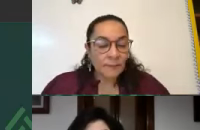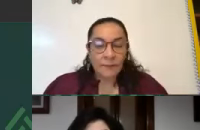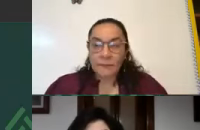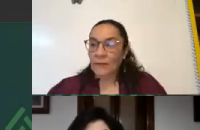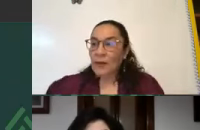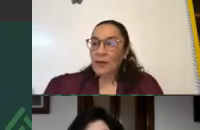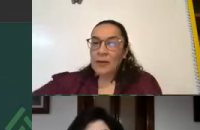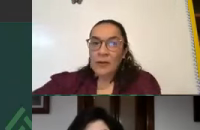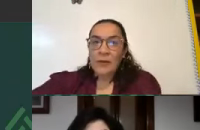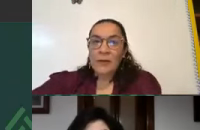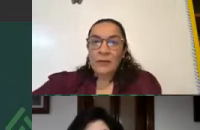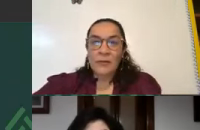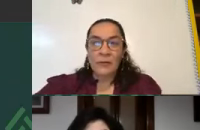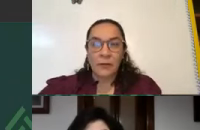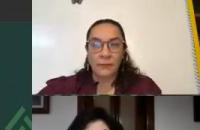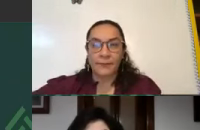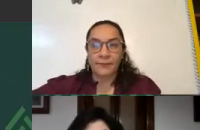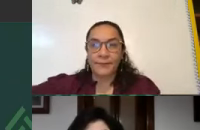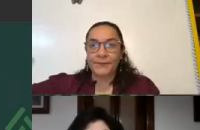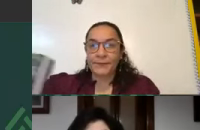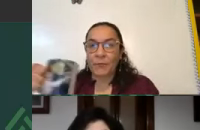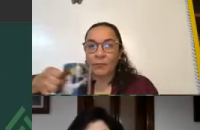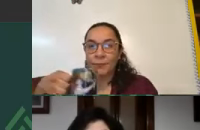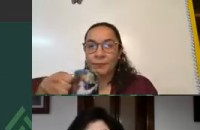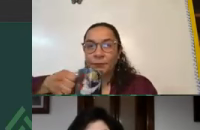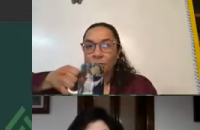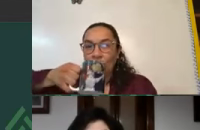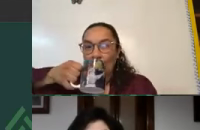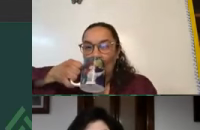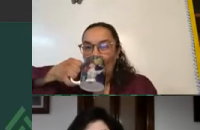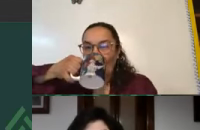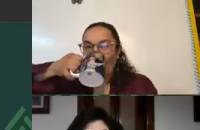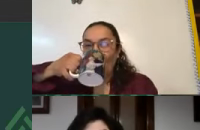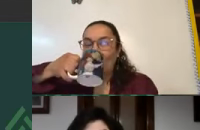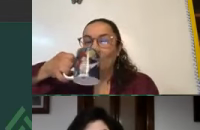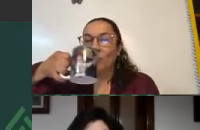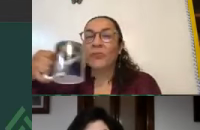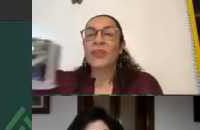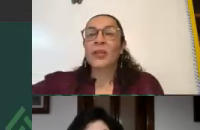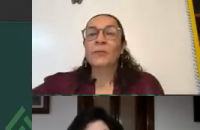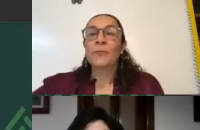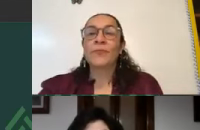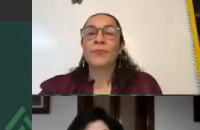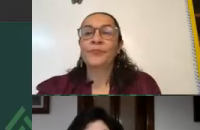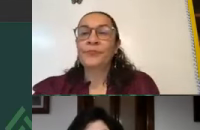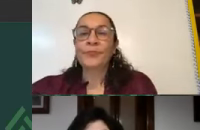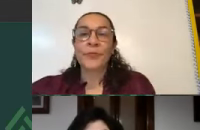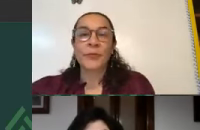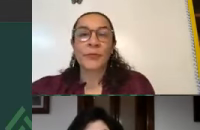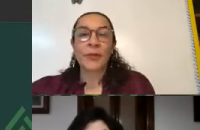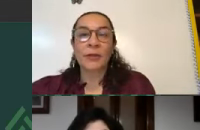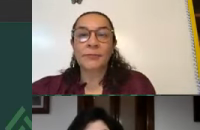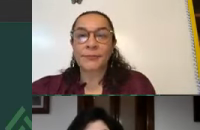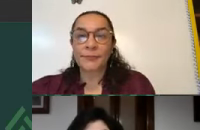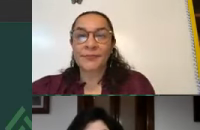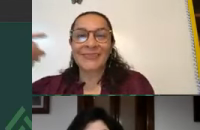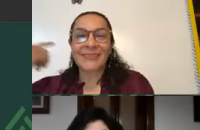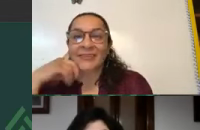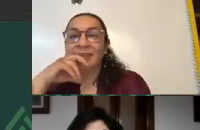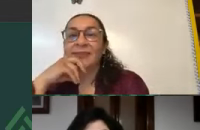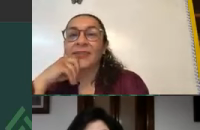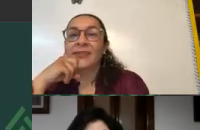públicos, adquisición de inmuebles, así como diversos derechos, entre los que se encuentran y destaca desde luego los